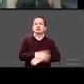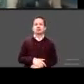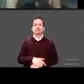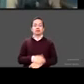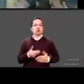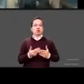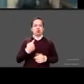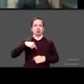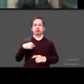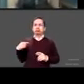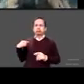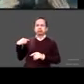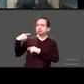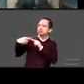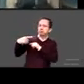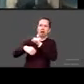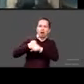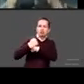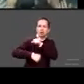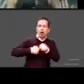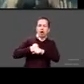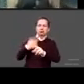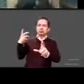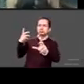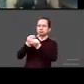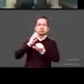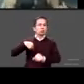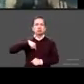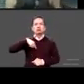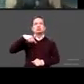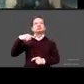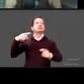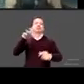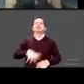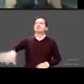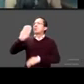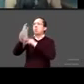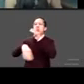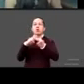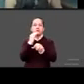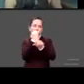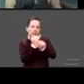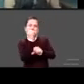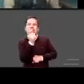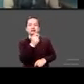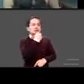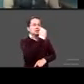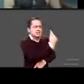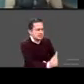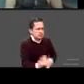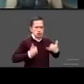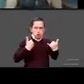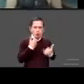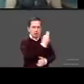toda la humanidad sobre el desarrollo, sobre todo cerebral, pero también social, físico de niñas, niños y adolescentes. Y entonces es